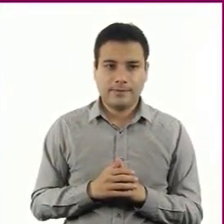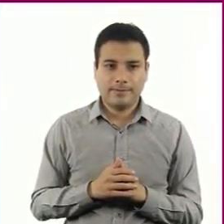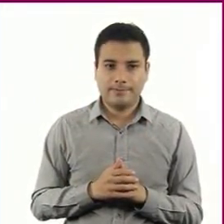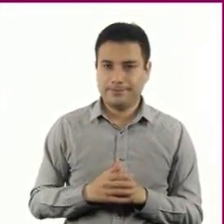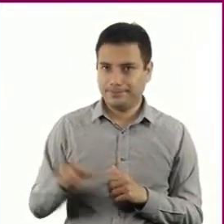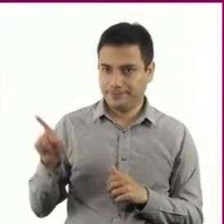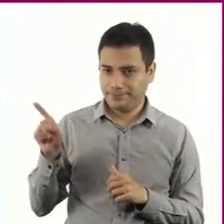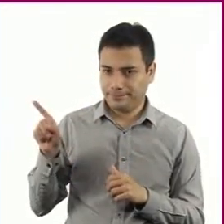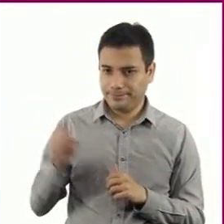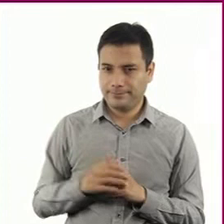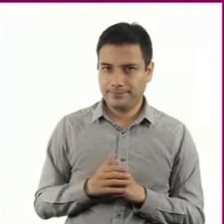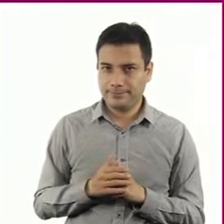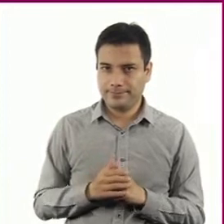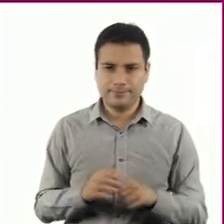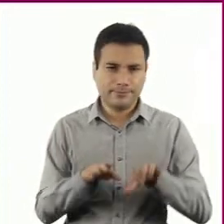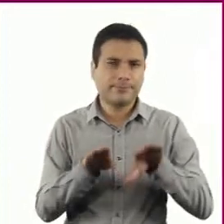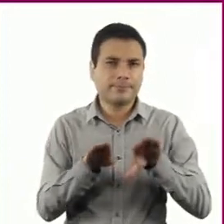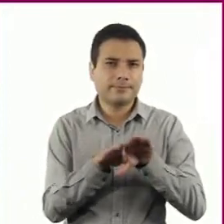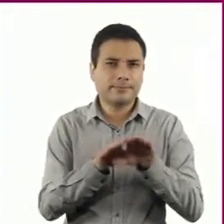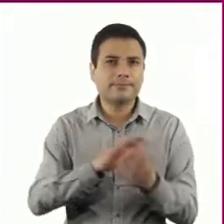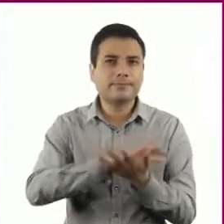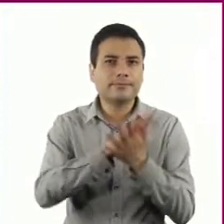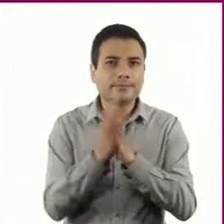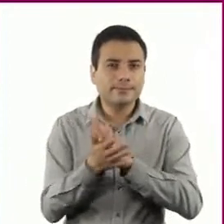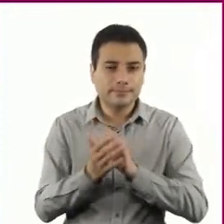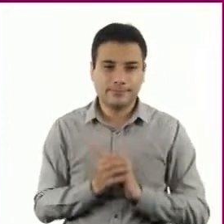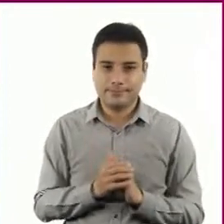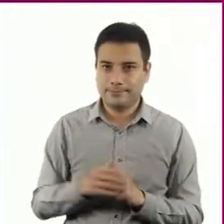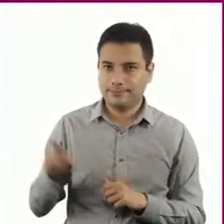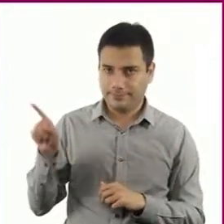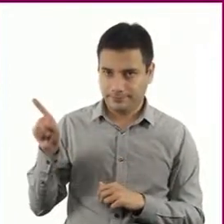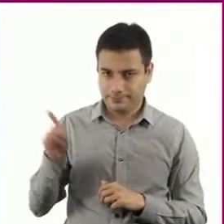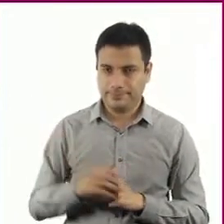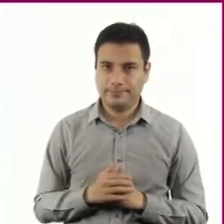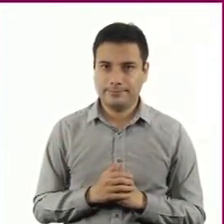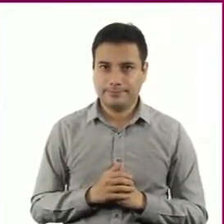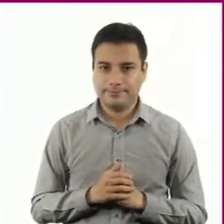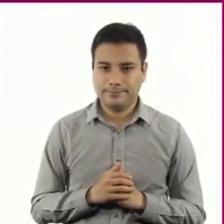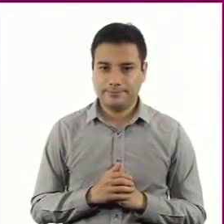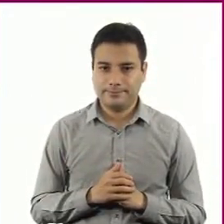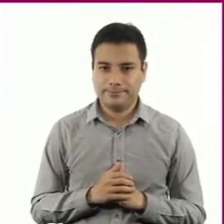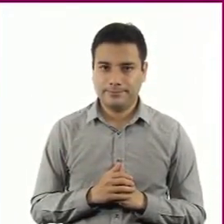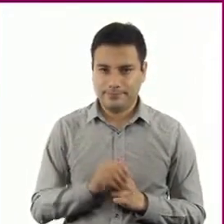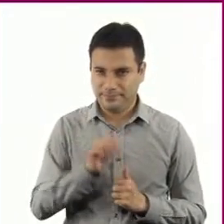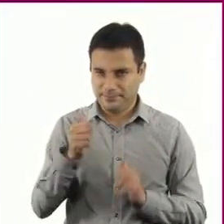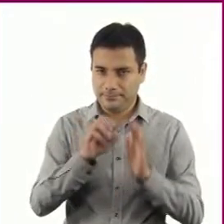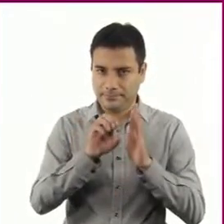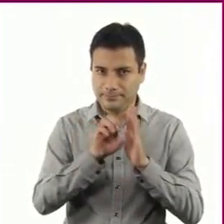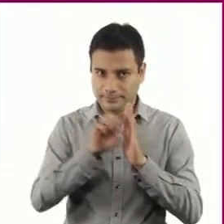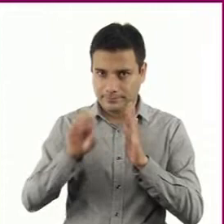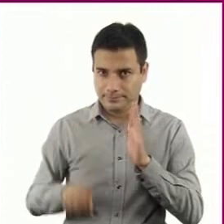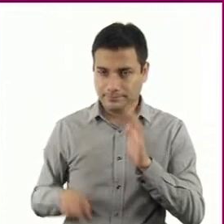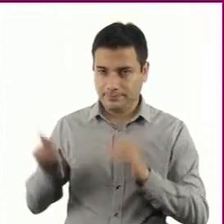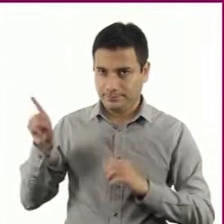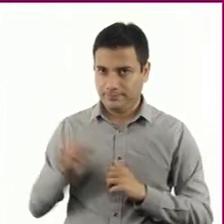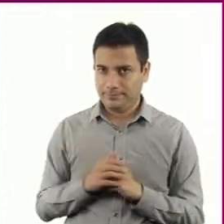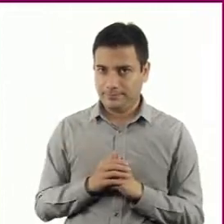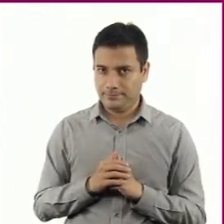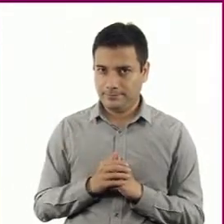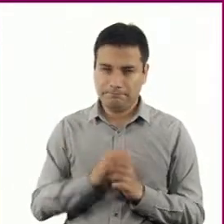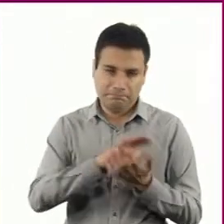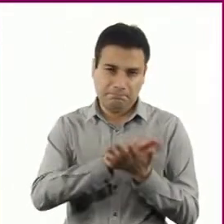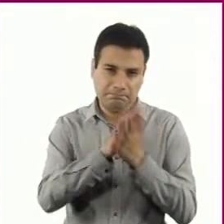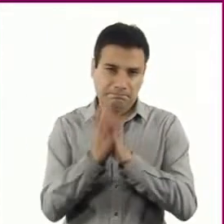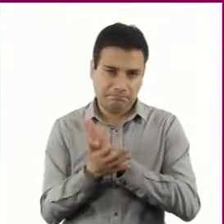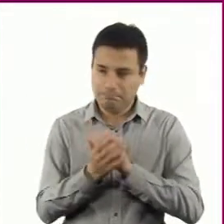12.300.000 se representa como 1.23 por 10 a la séptima potencia y 15 millonésimos como 1.5 por 10